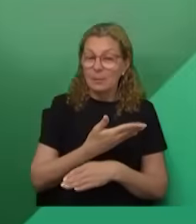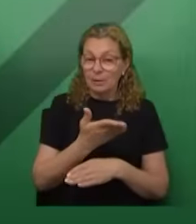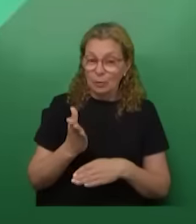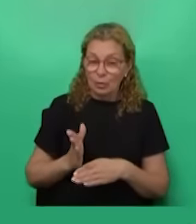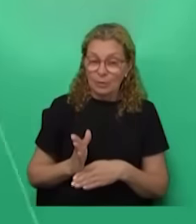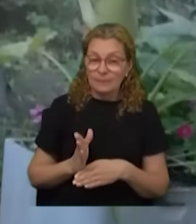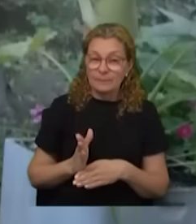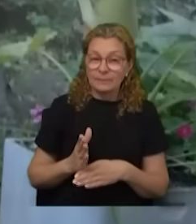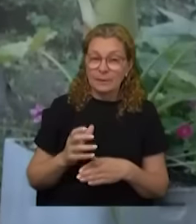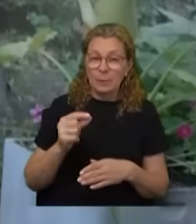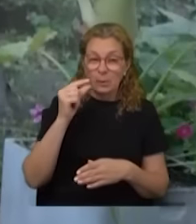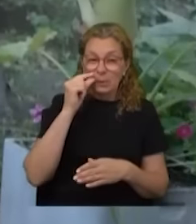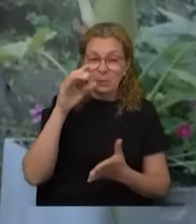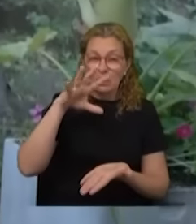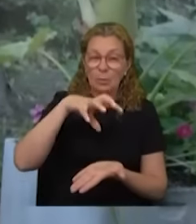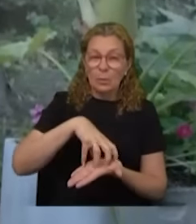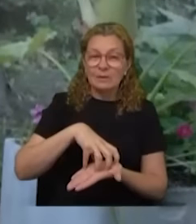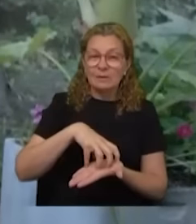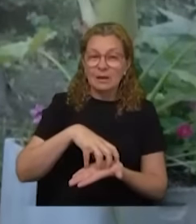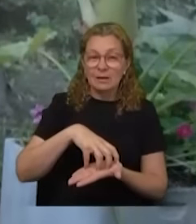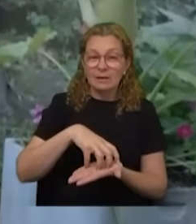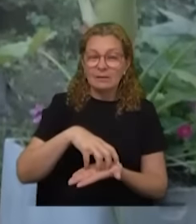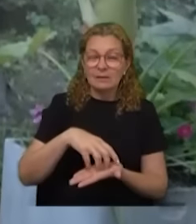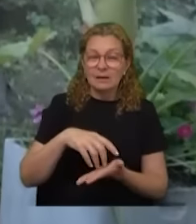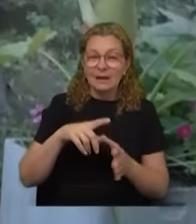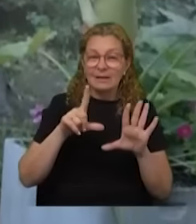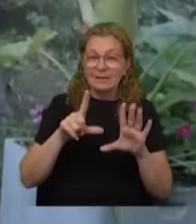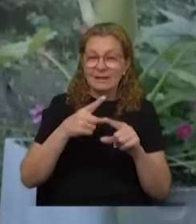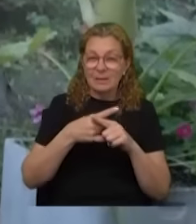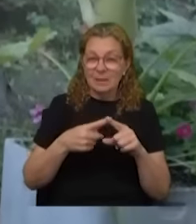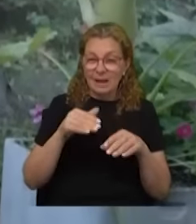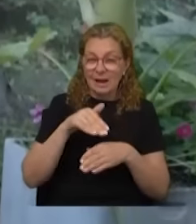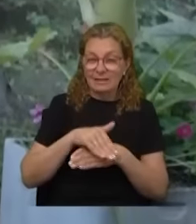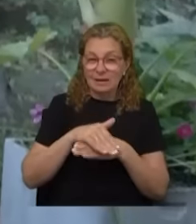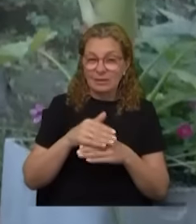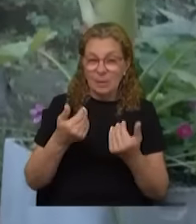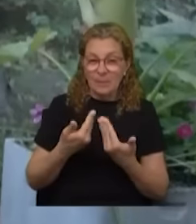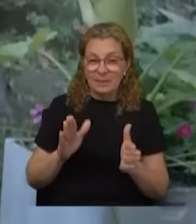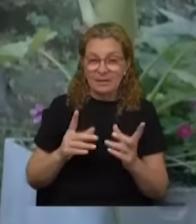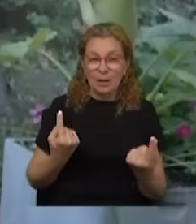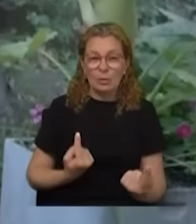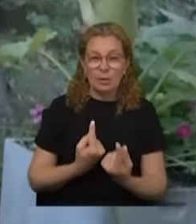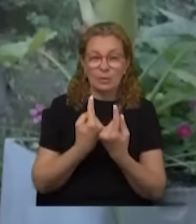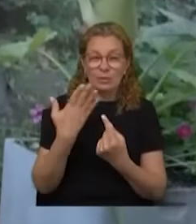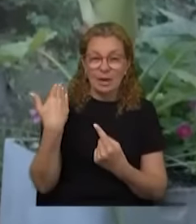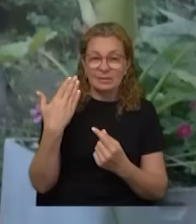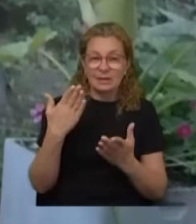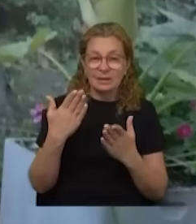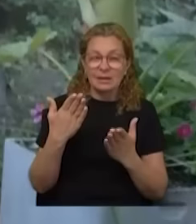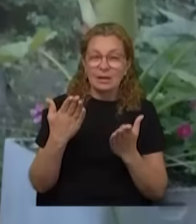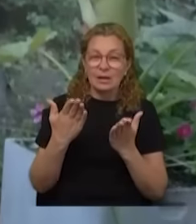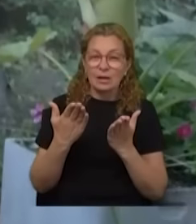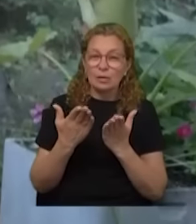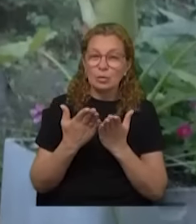todas estamos aquí en la huella de seregni donde eh desde las 19:30 va comenzar un encuentro de exalumnos del